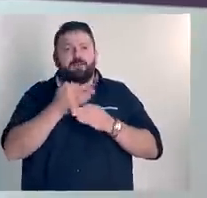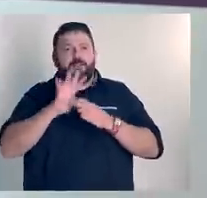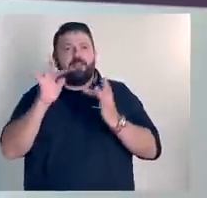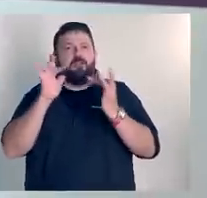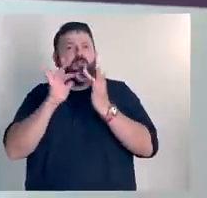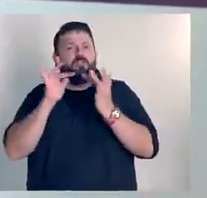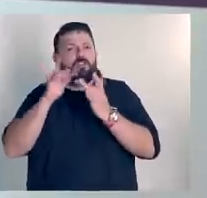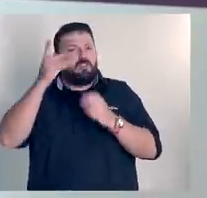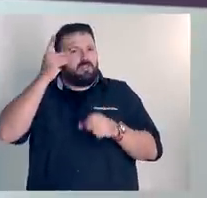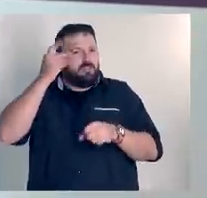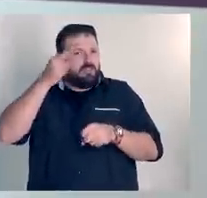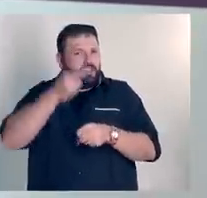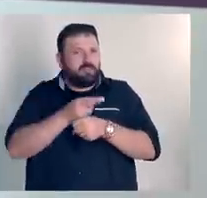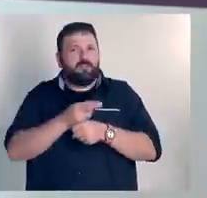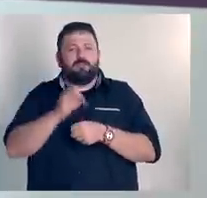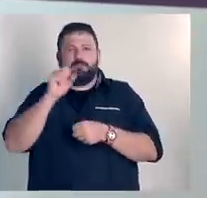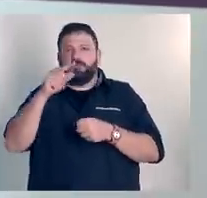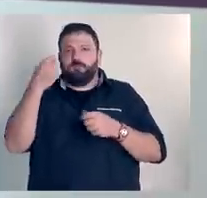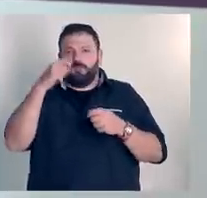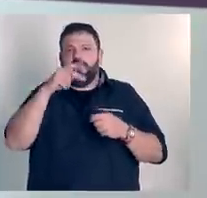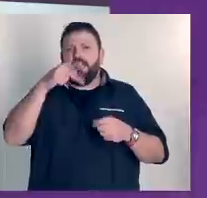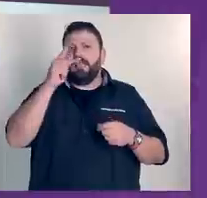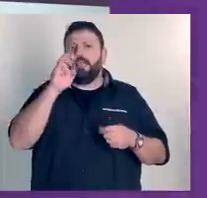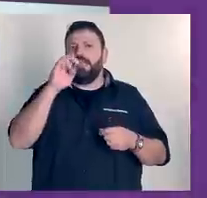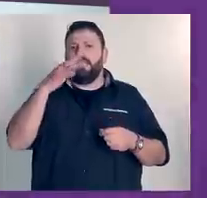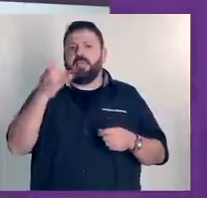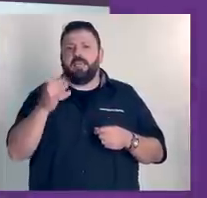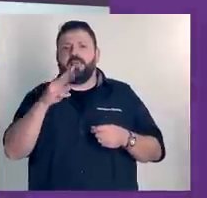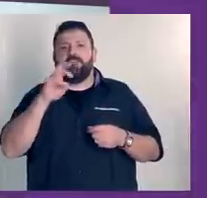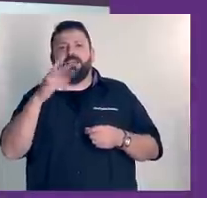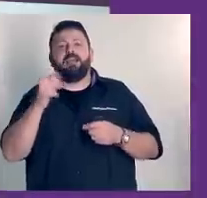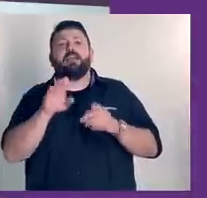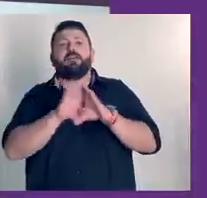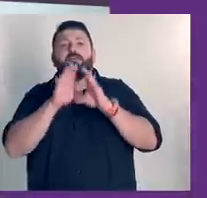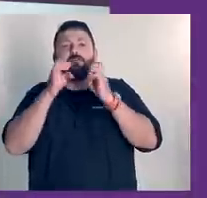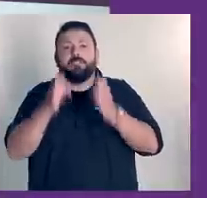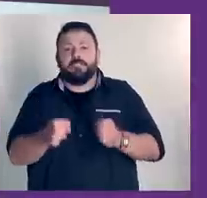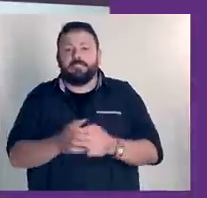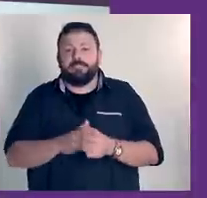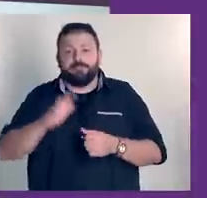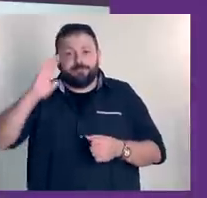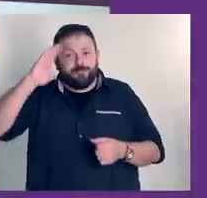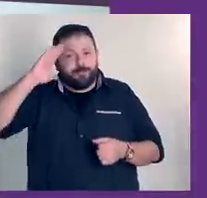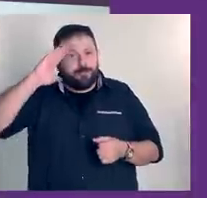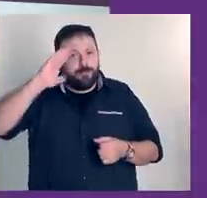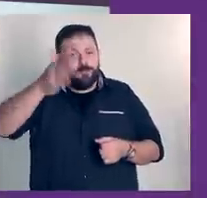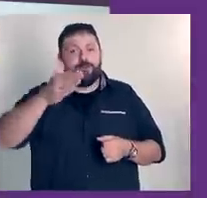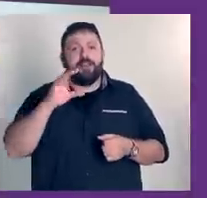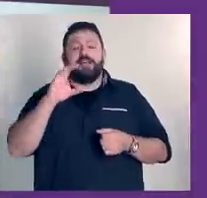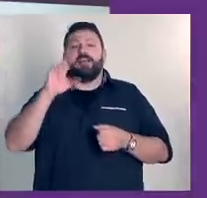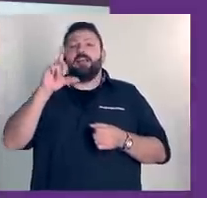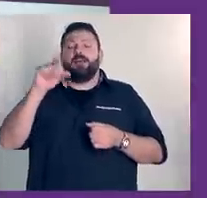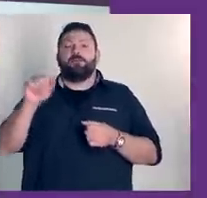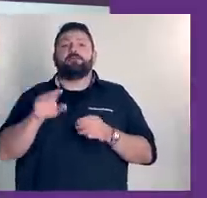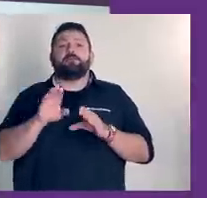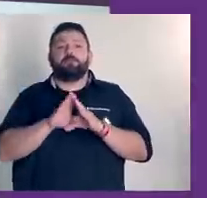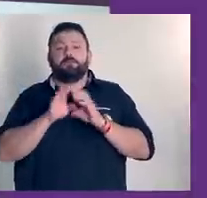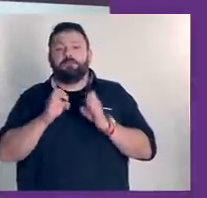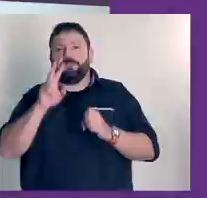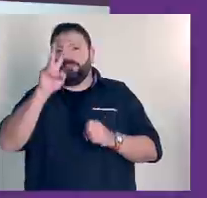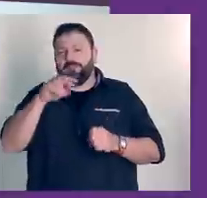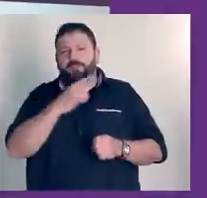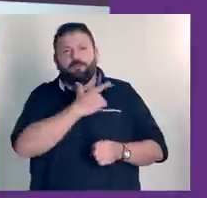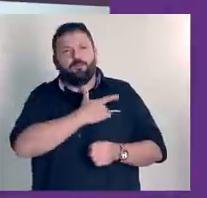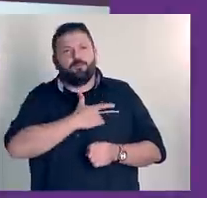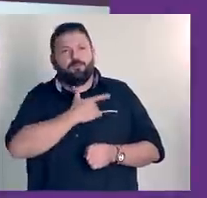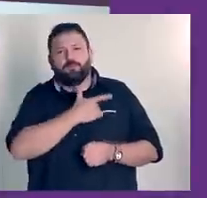nuestra directora de la línea de belleza, Kenia Vergara. Kenia, ¿cómo estás? Hola, Clau. Hola, Beas. Hola. Un gusto otra vez